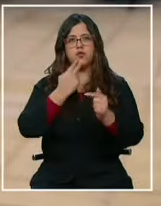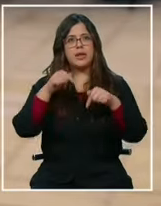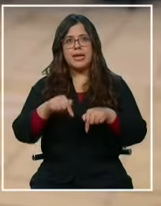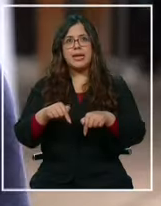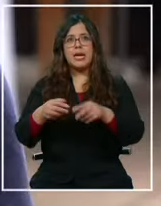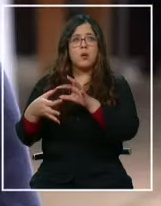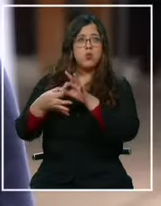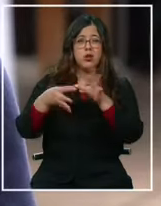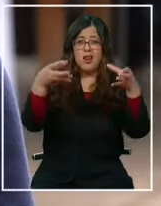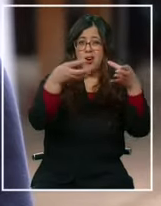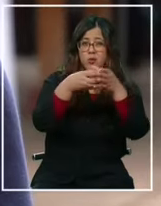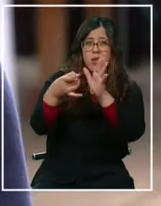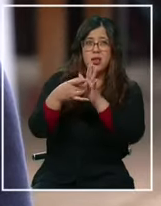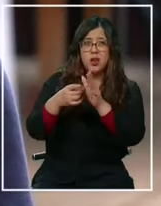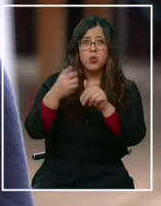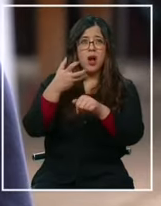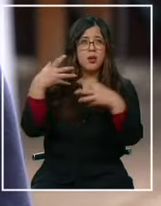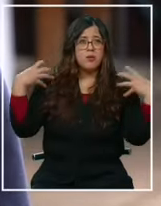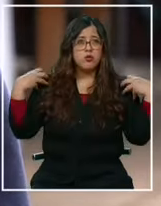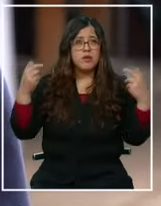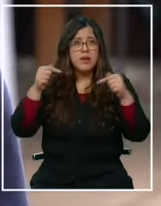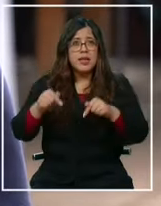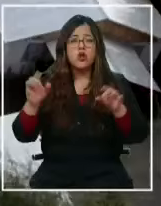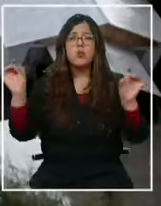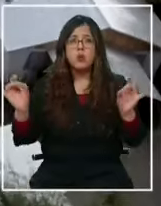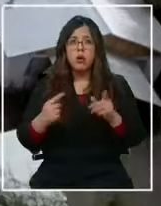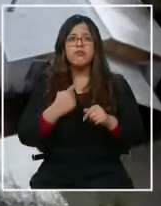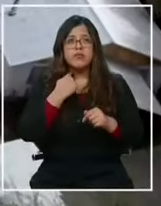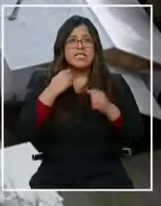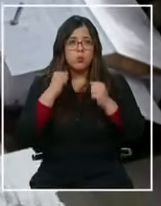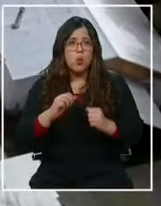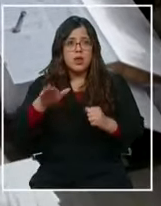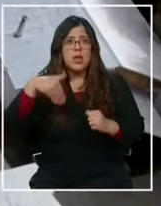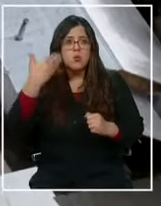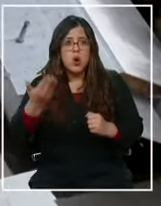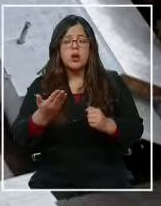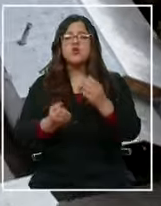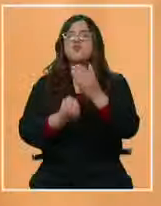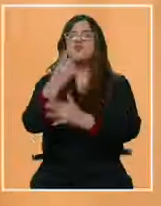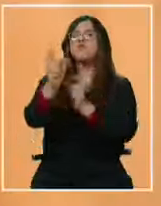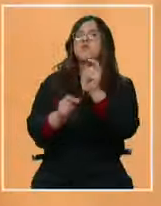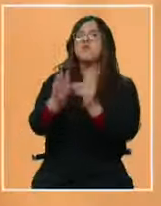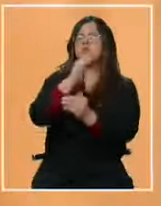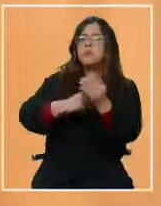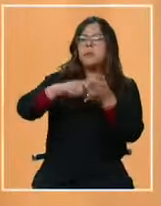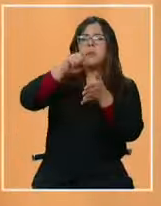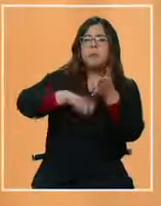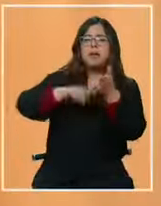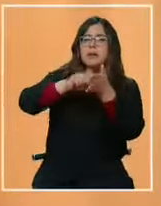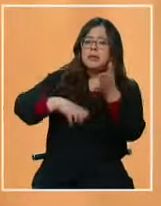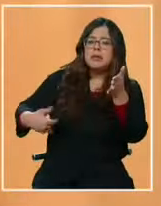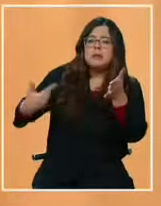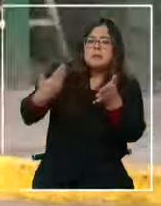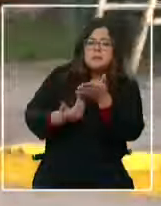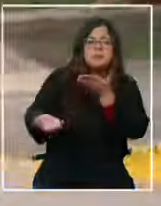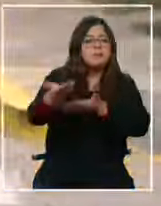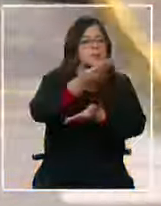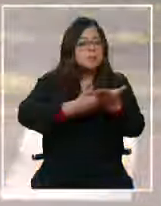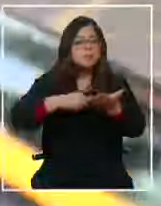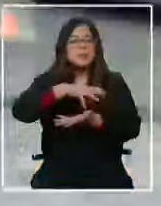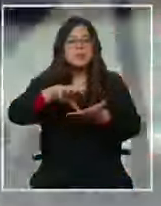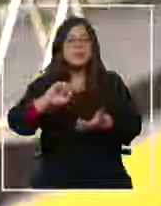una mafia lo que hoy día está detrás de esto, puedan tener repercusiones. Nuevos vecinos que durante meses convivieron en la comuna de Quinta